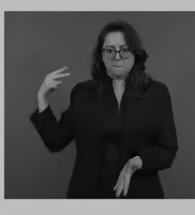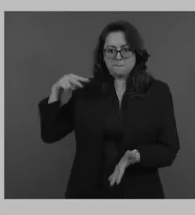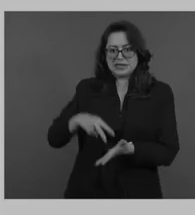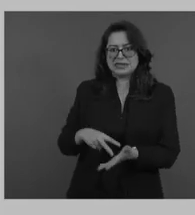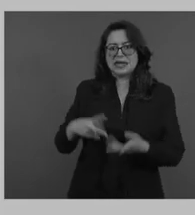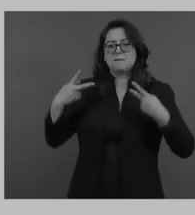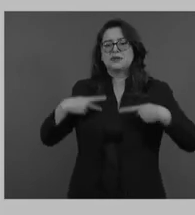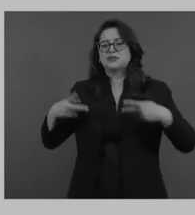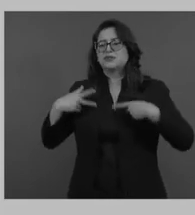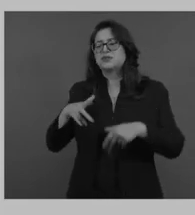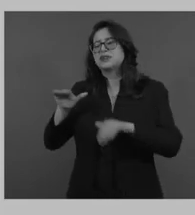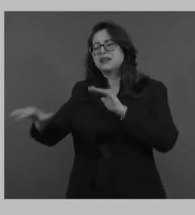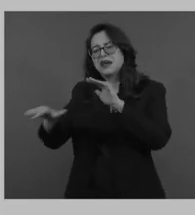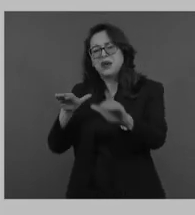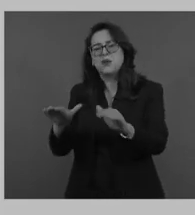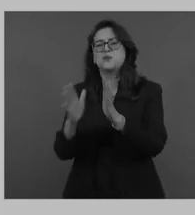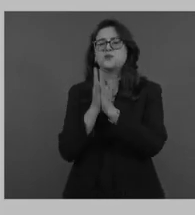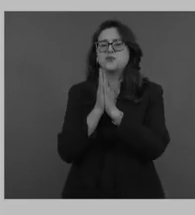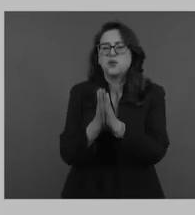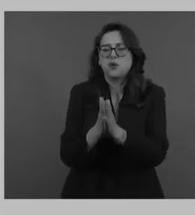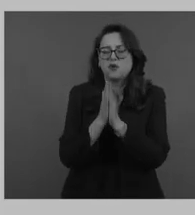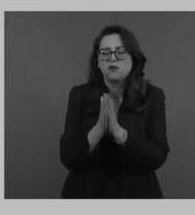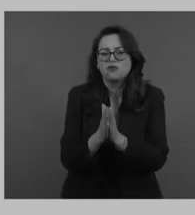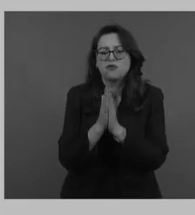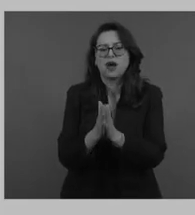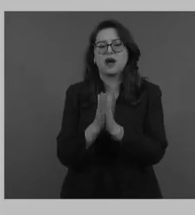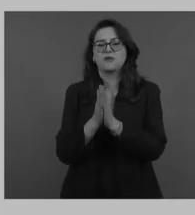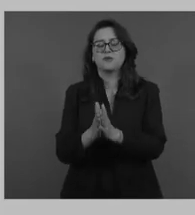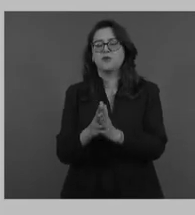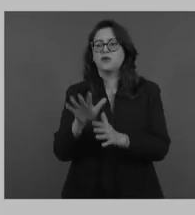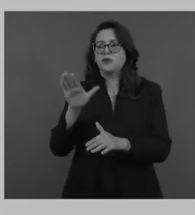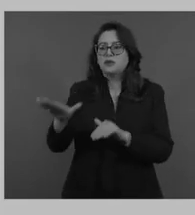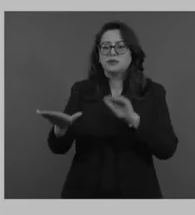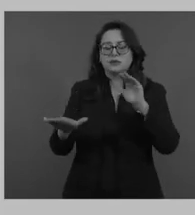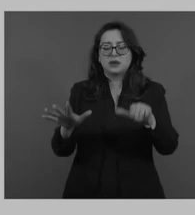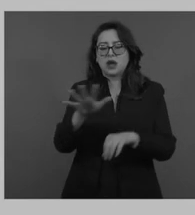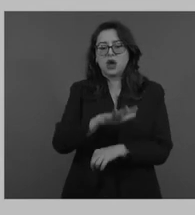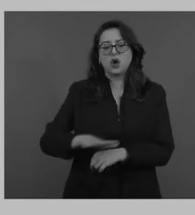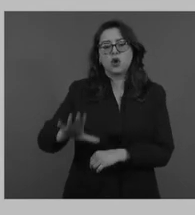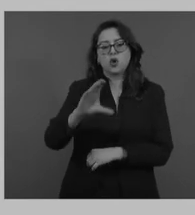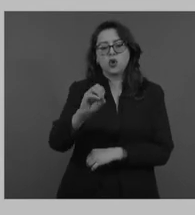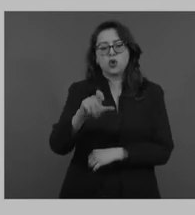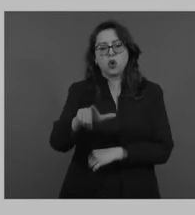hablar con los ciudadanos de esta colonia que se llama